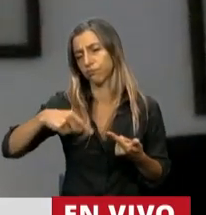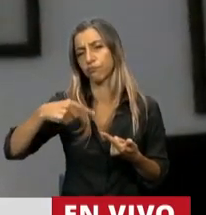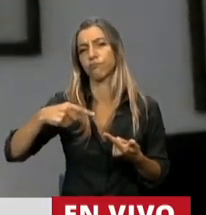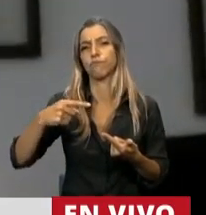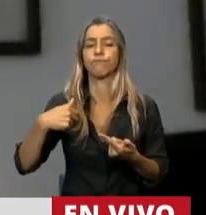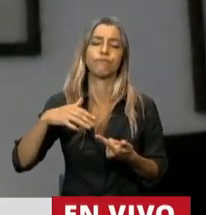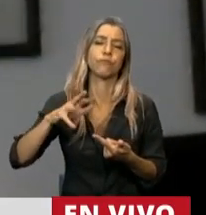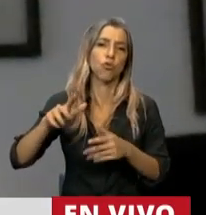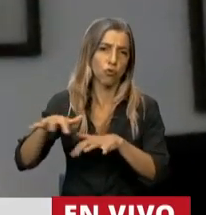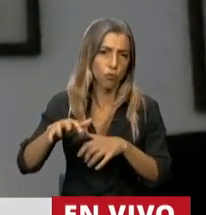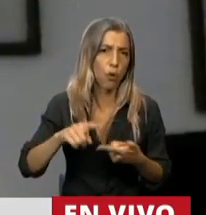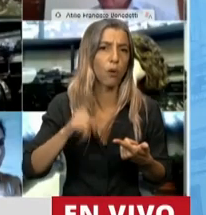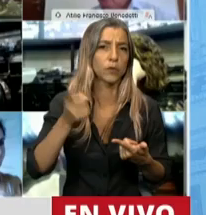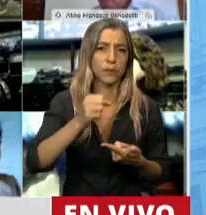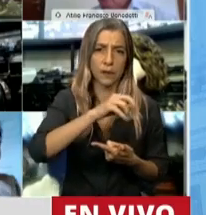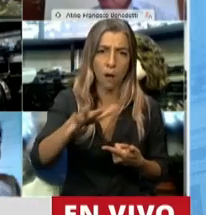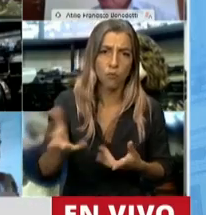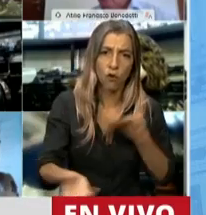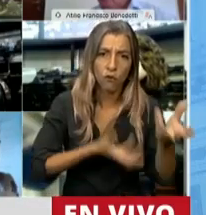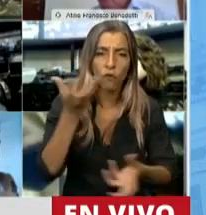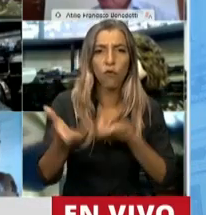silos bolsas, incendios de campos, ataques